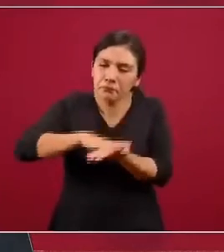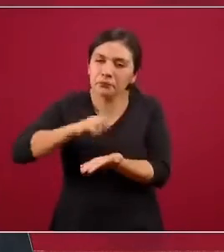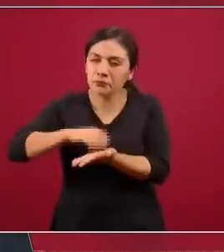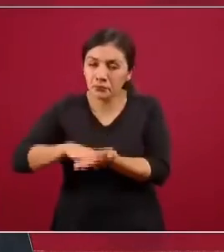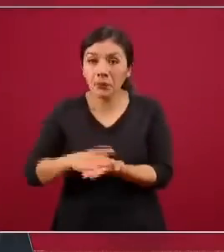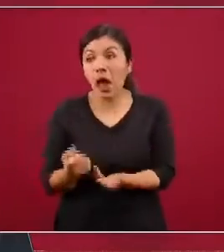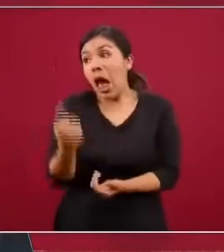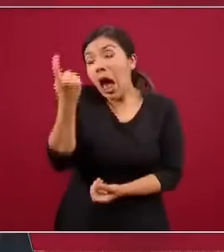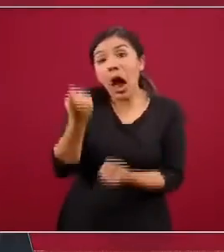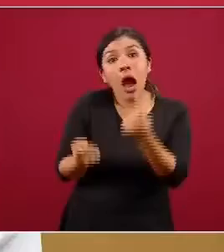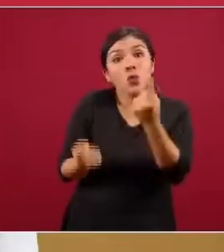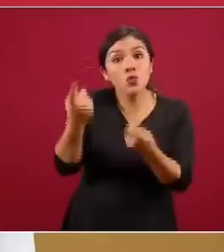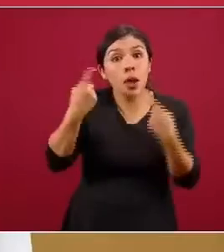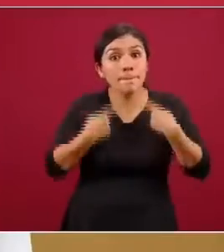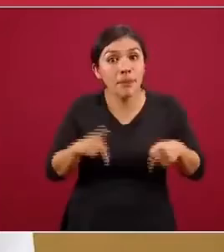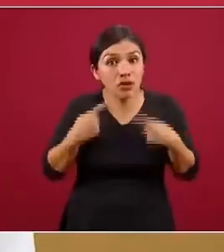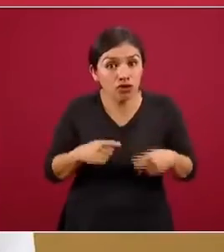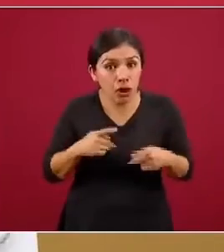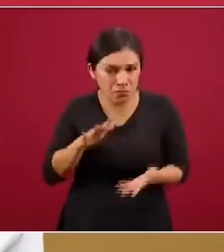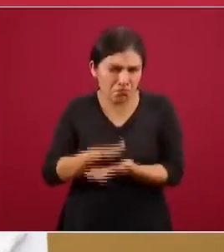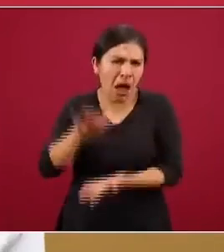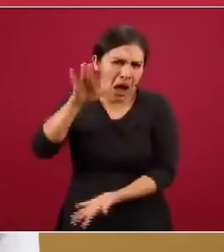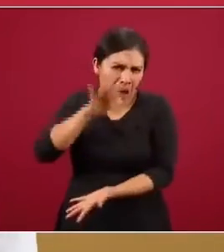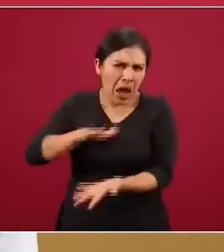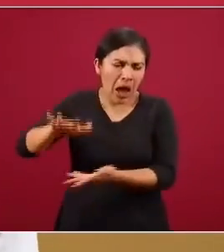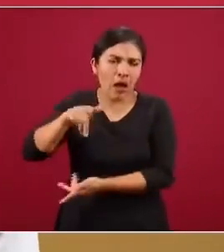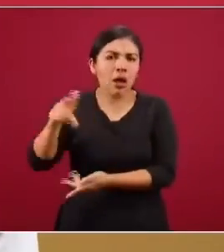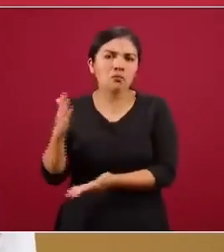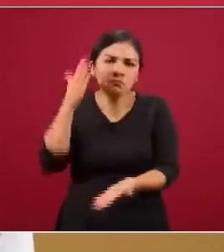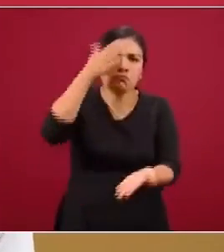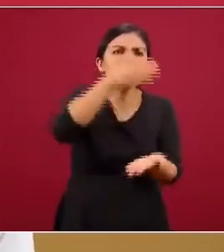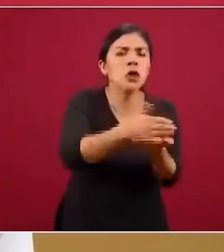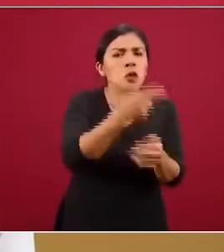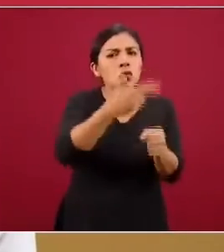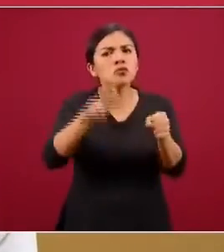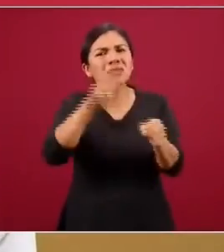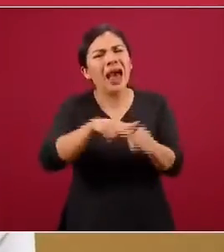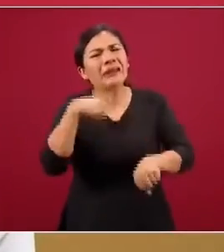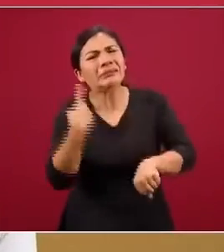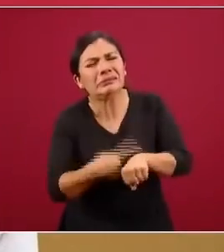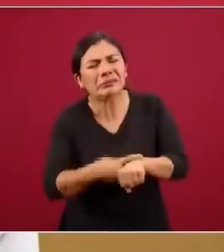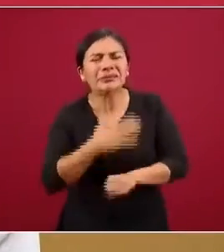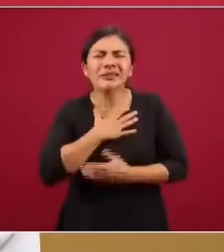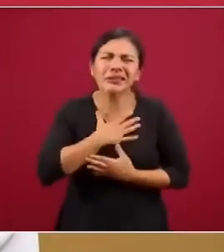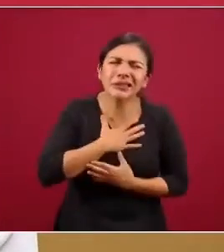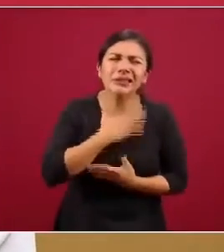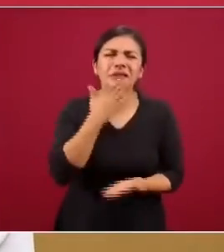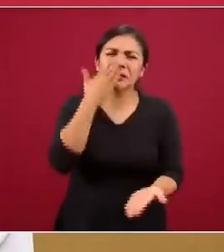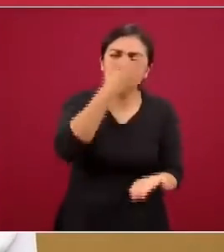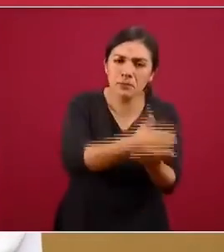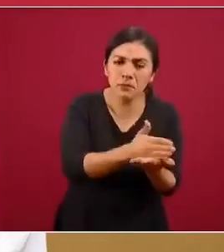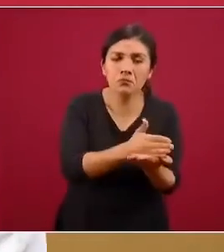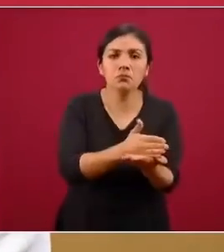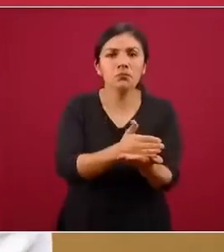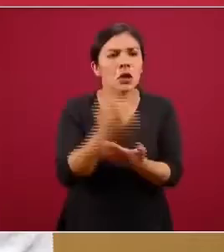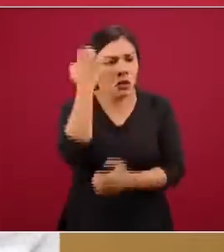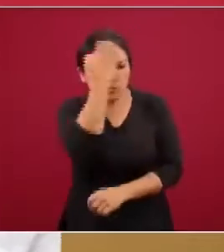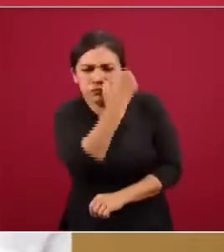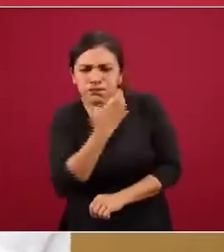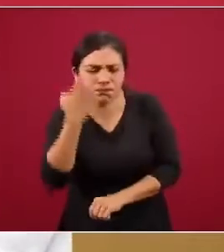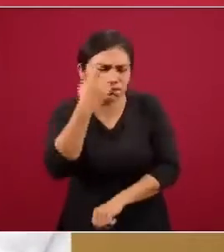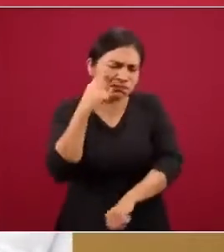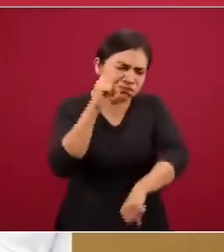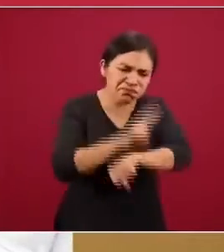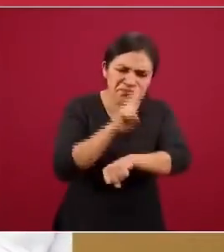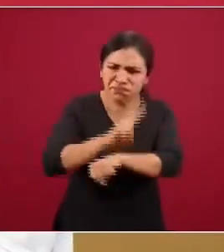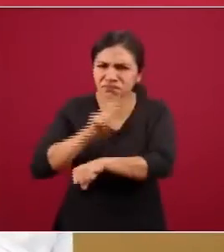Algunas de estas personas, son la mayoría, llegan como enfermos, se hace el proceso